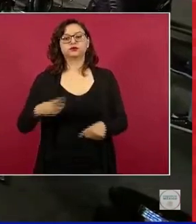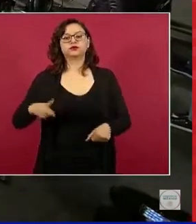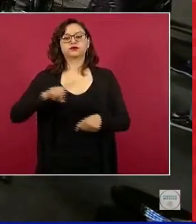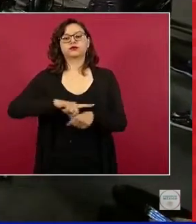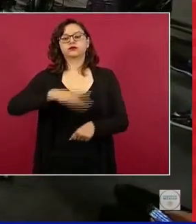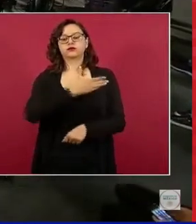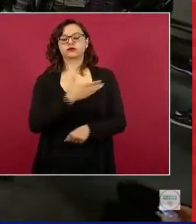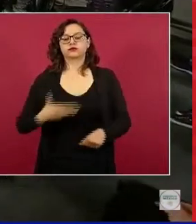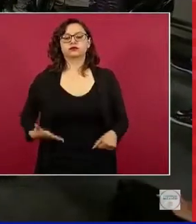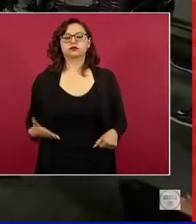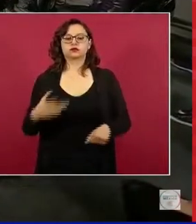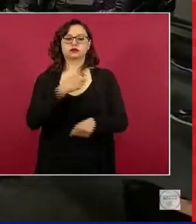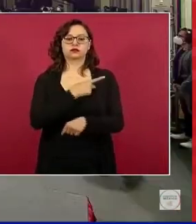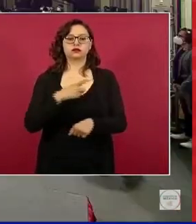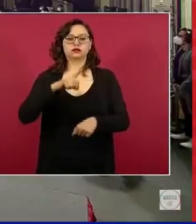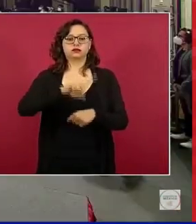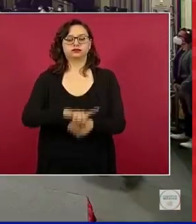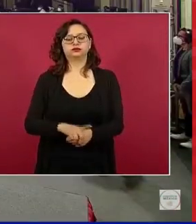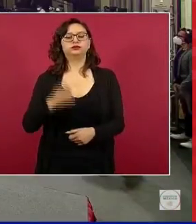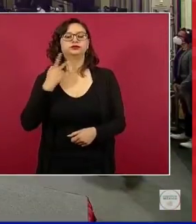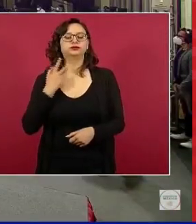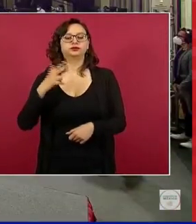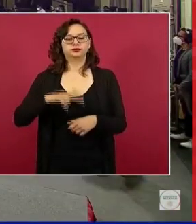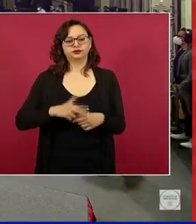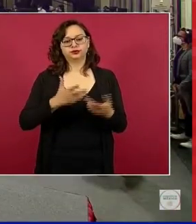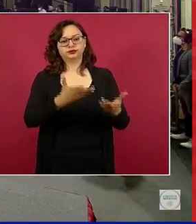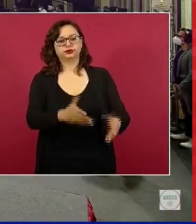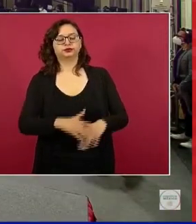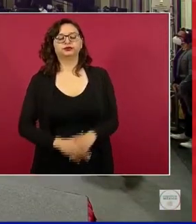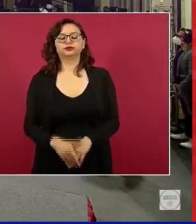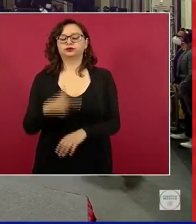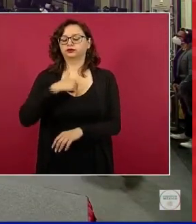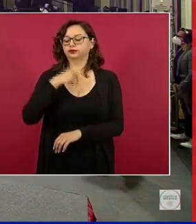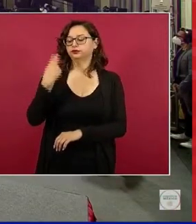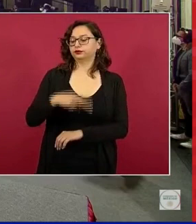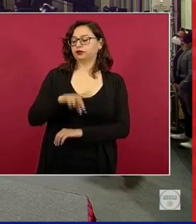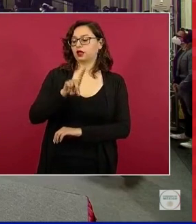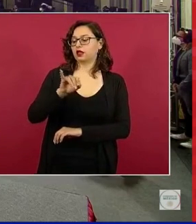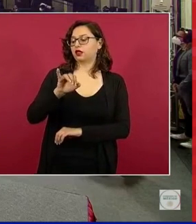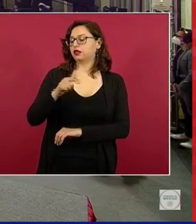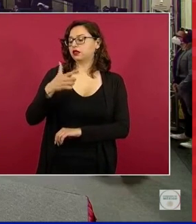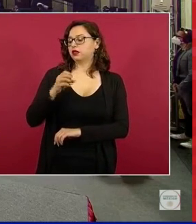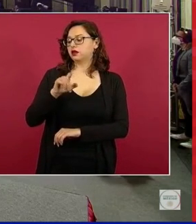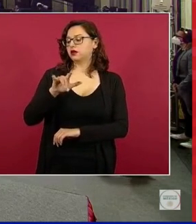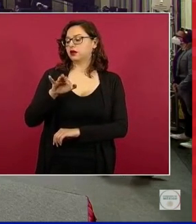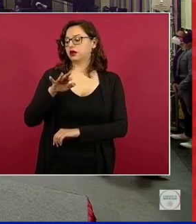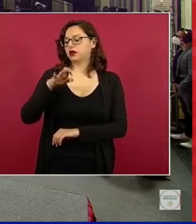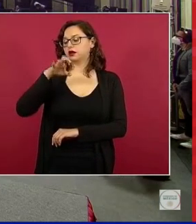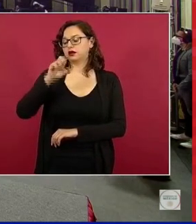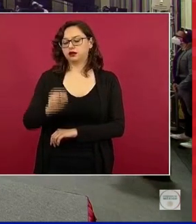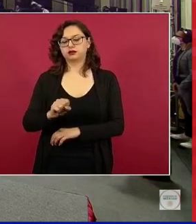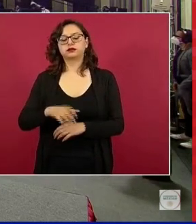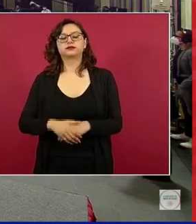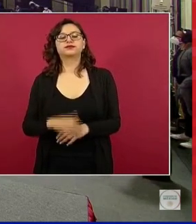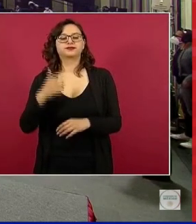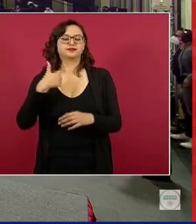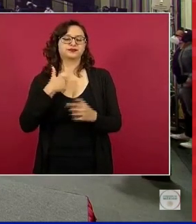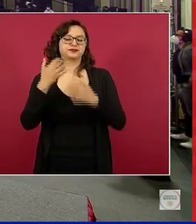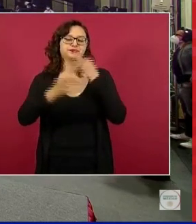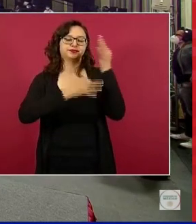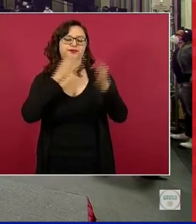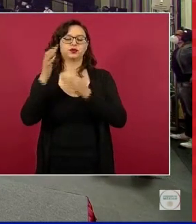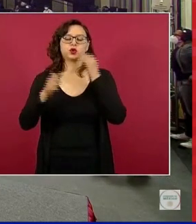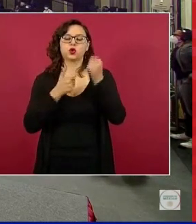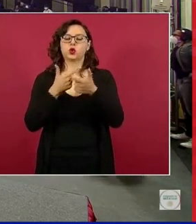presidente. Buenos días, procurador. Diego Elías Cedillo, de Tabasco Hoy, Campeche Hoy, Quintana Roo y Diario Basta de Grupo Cantón. Señor presidente, aprovechando